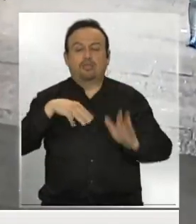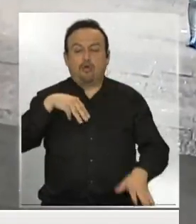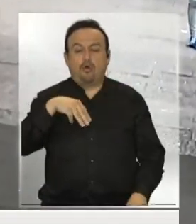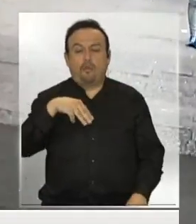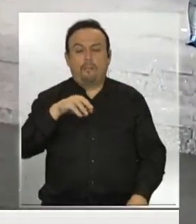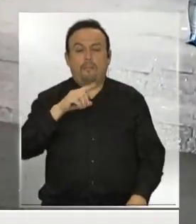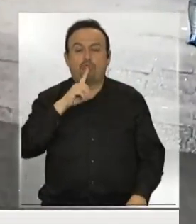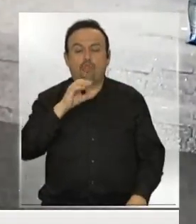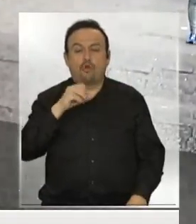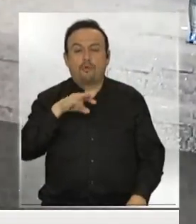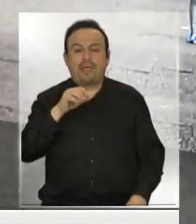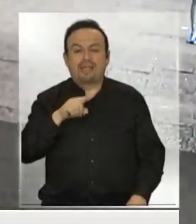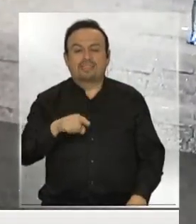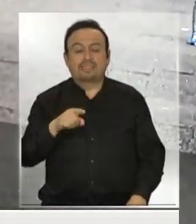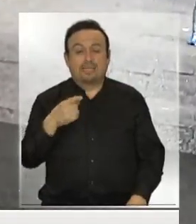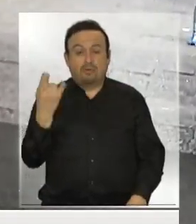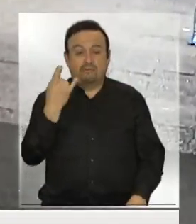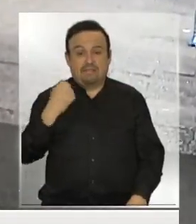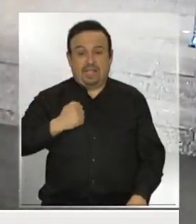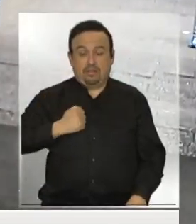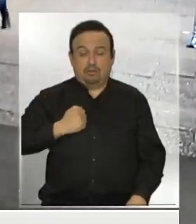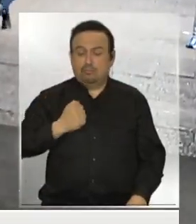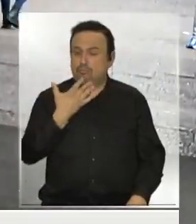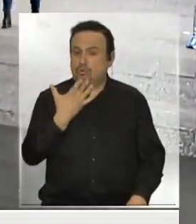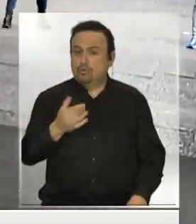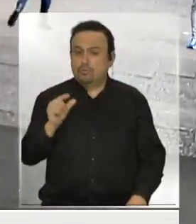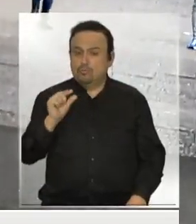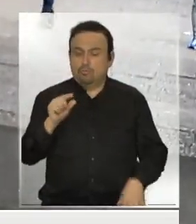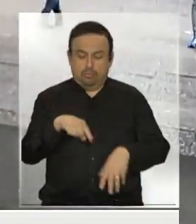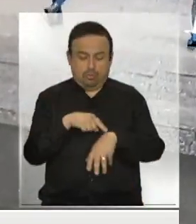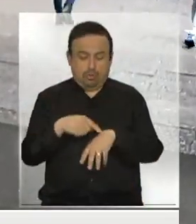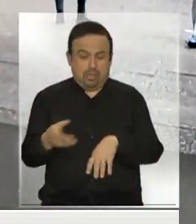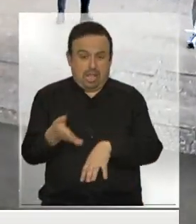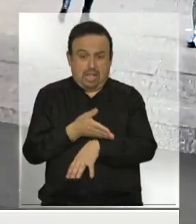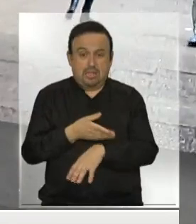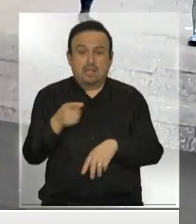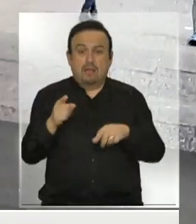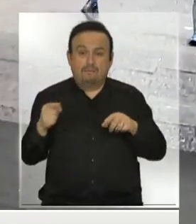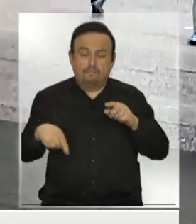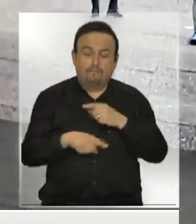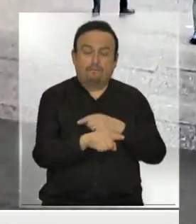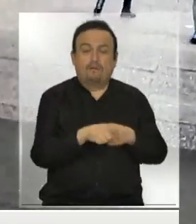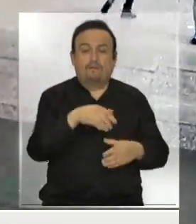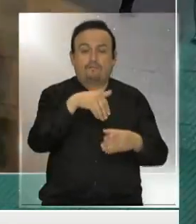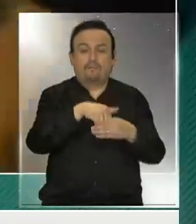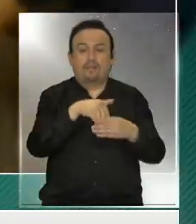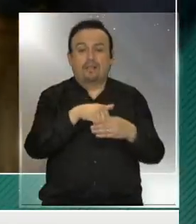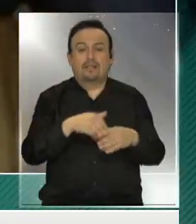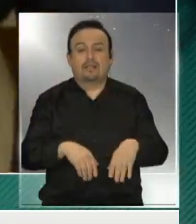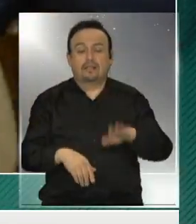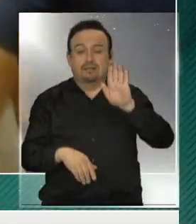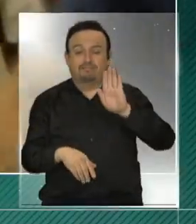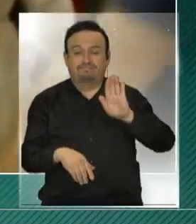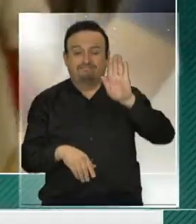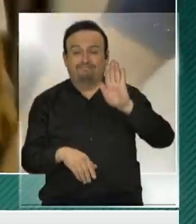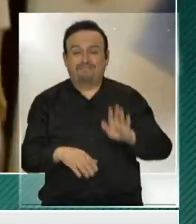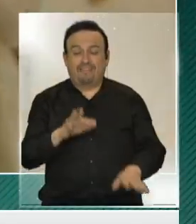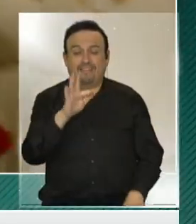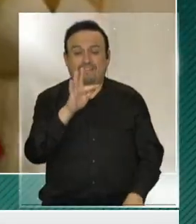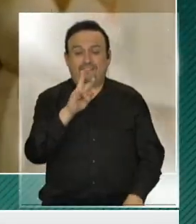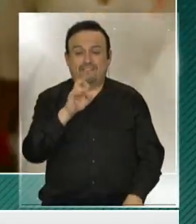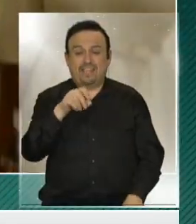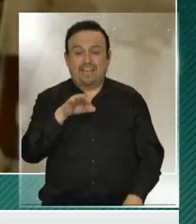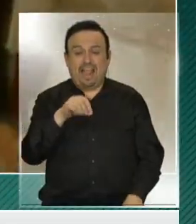de la Universidad Católica Argentina, porque hace algunas horas fue aquí el lugar donde votó el candidato del Frente de Todos,